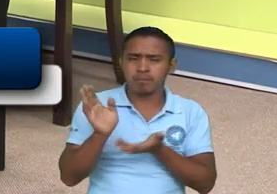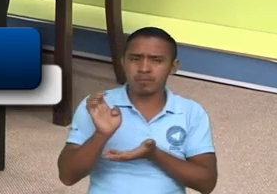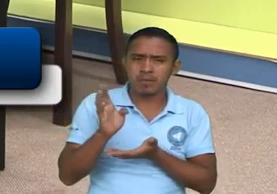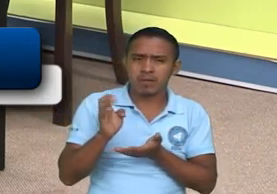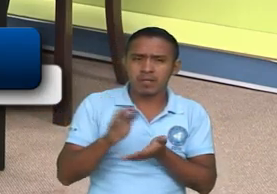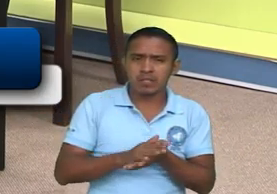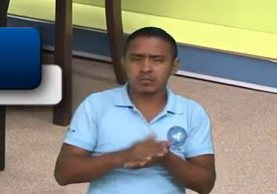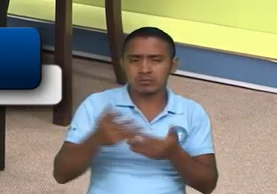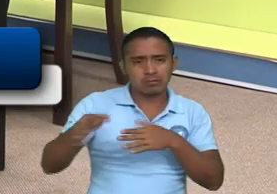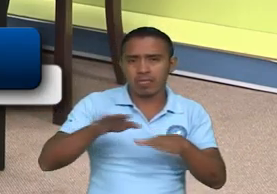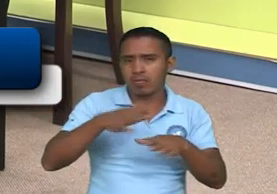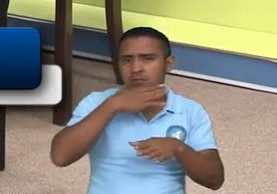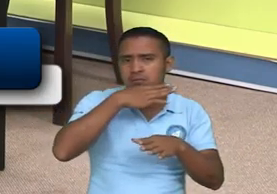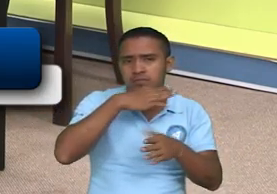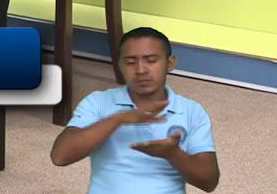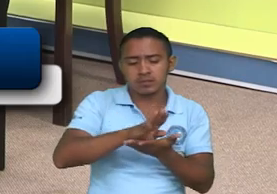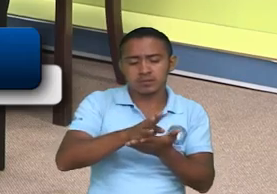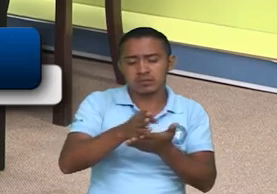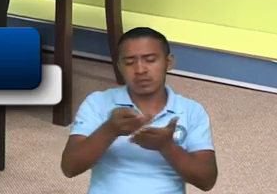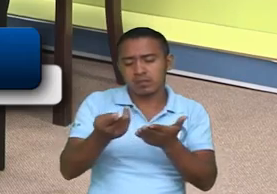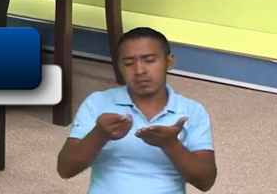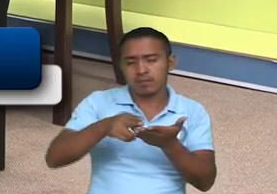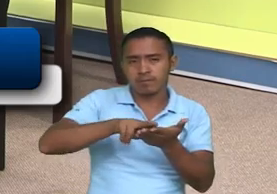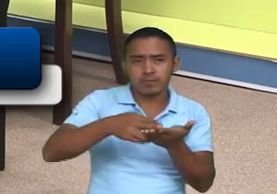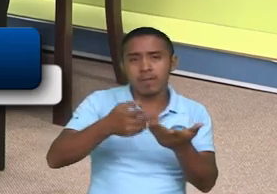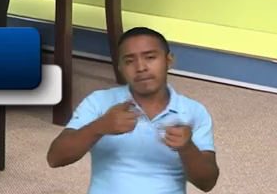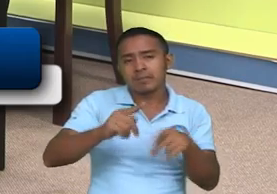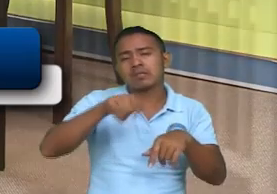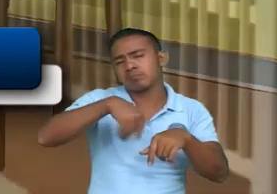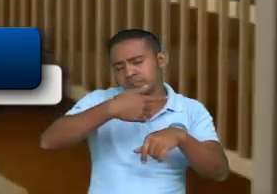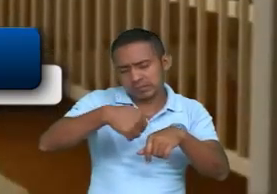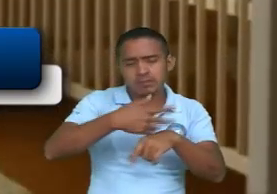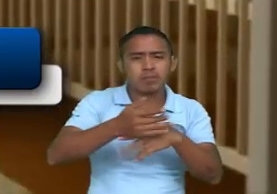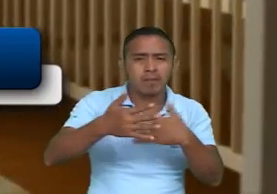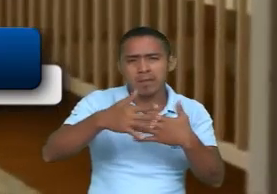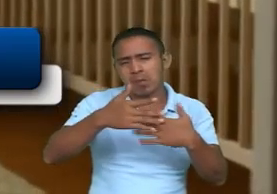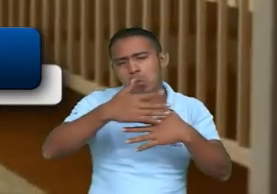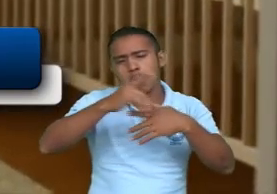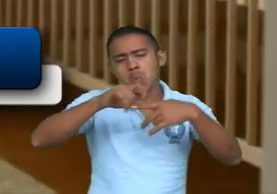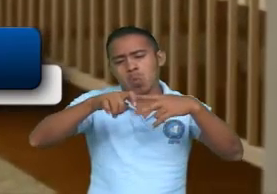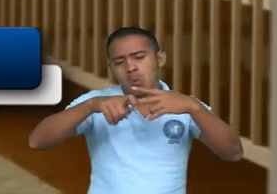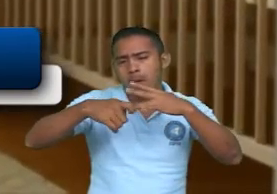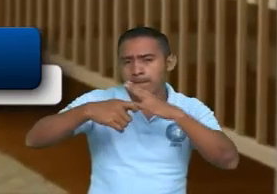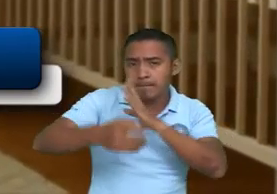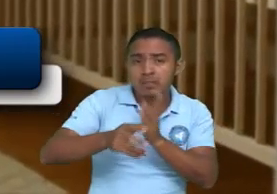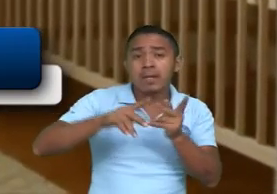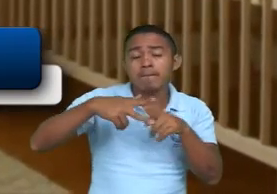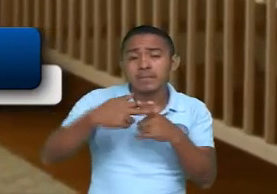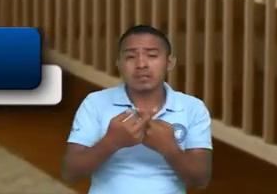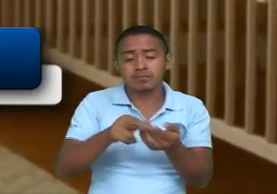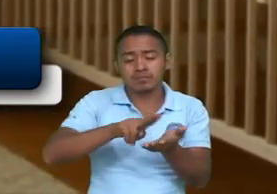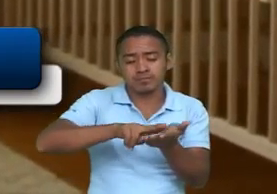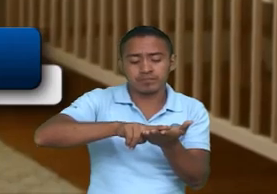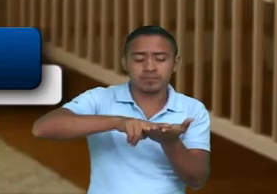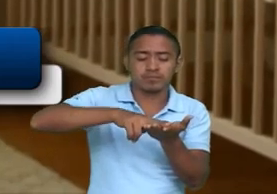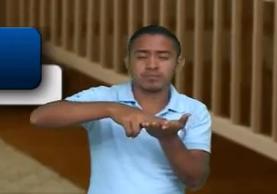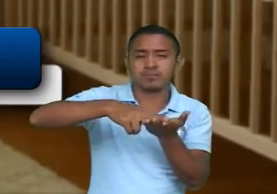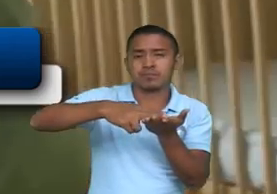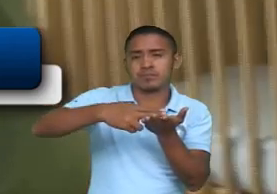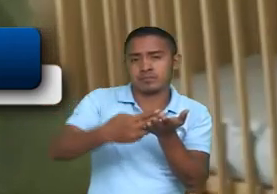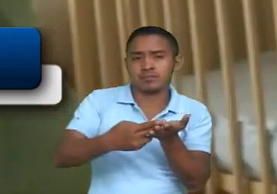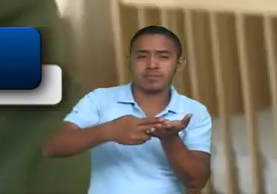La superficie en la que duerme el bebé debe de ser una superficie firme, no tiene que ser una superficie muy blanda, porque esto puede